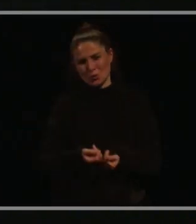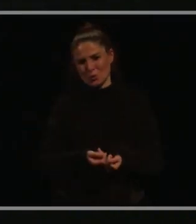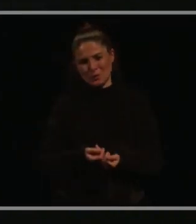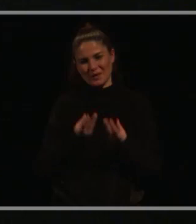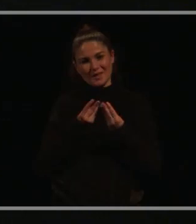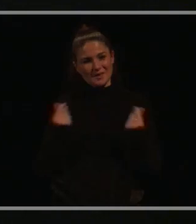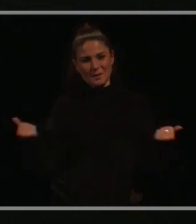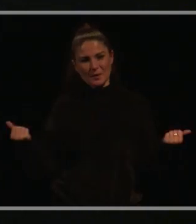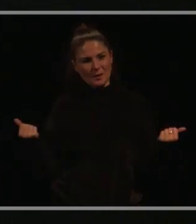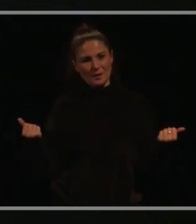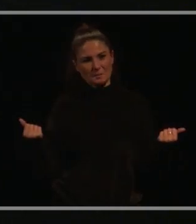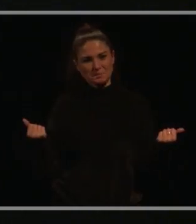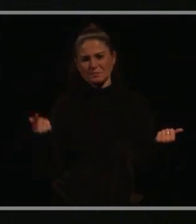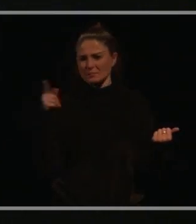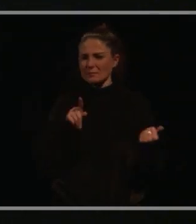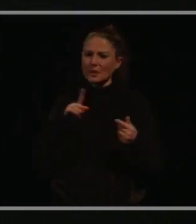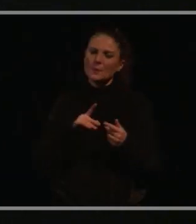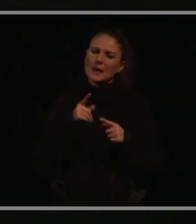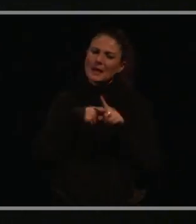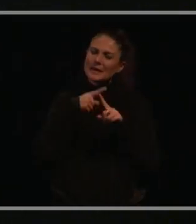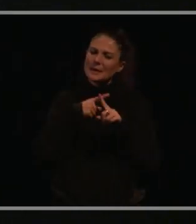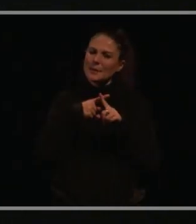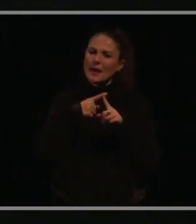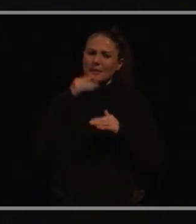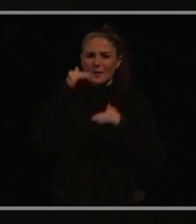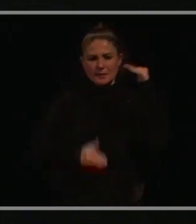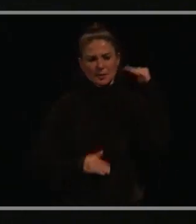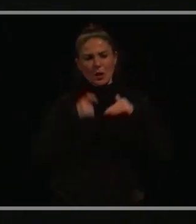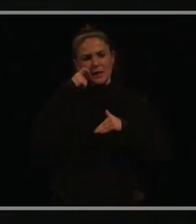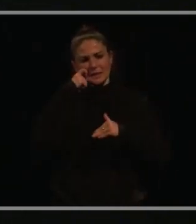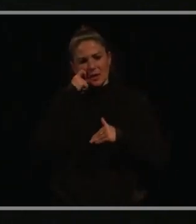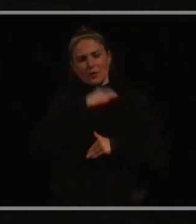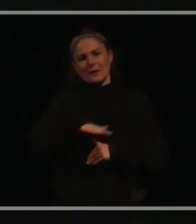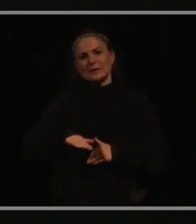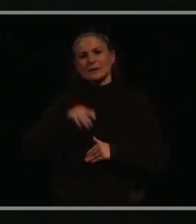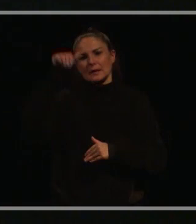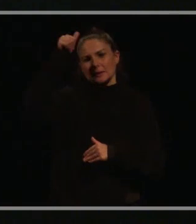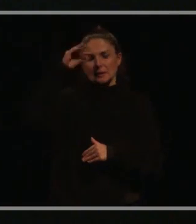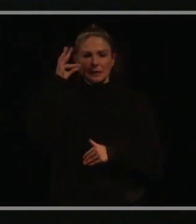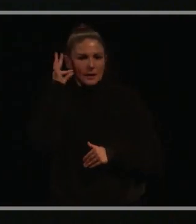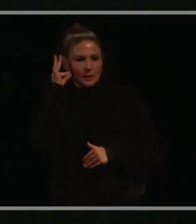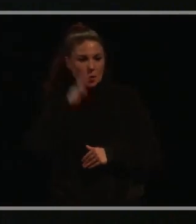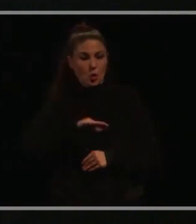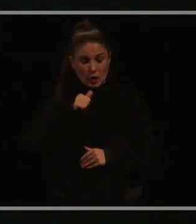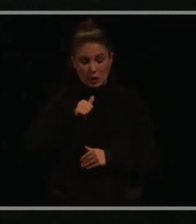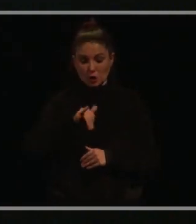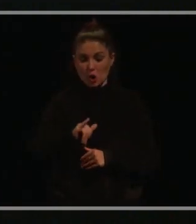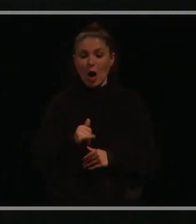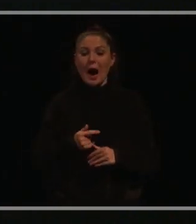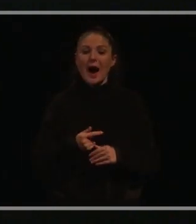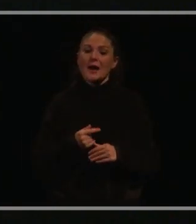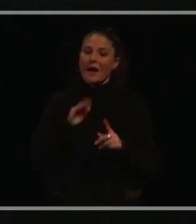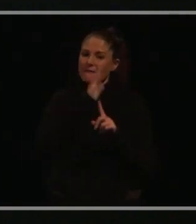Registran también el nivel de desigualdad en la salud infantil por género. Los niños presentan una mayor desigualdad en